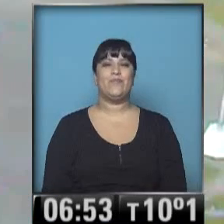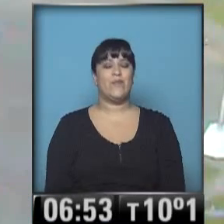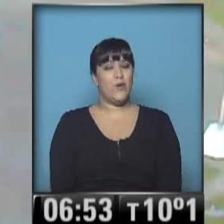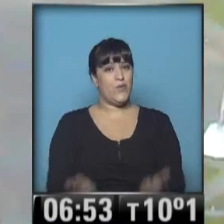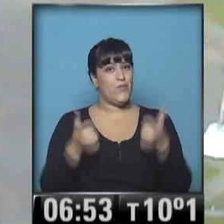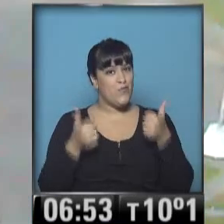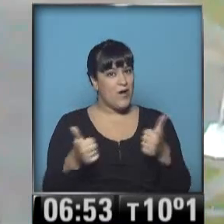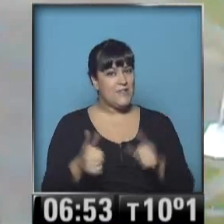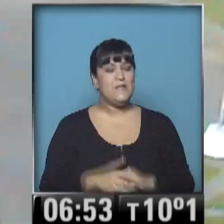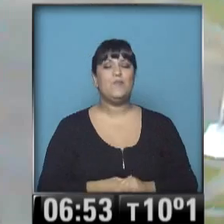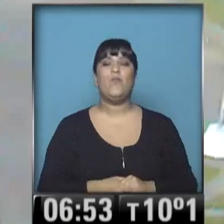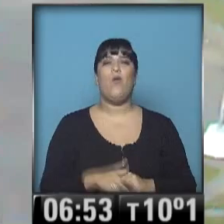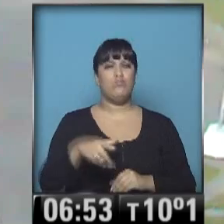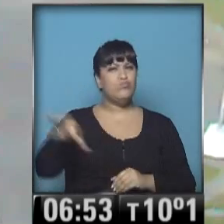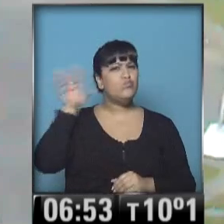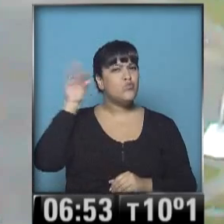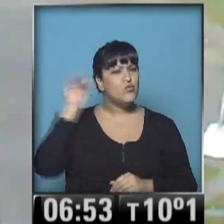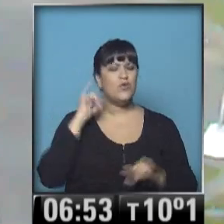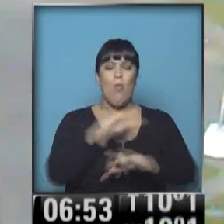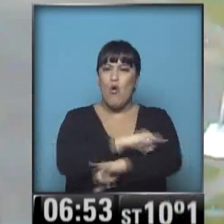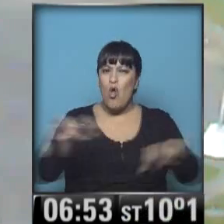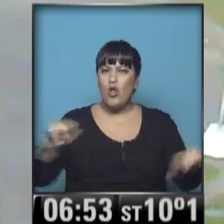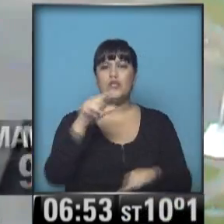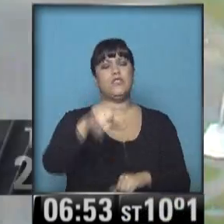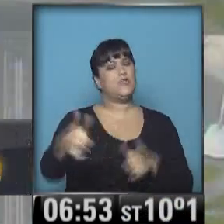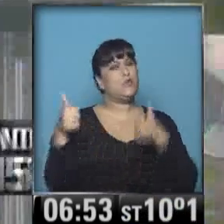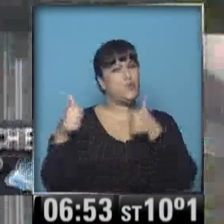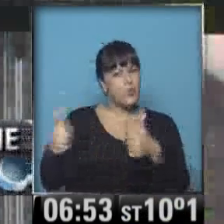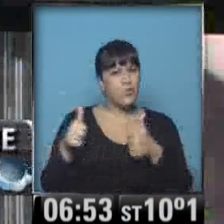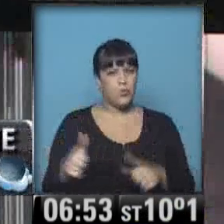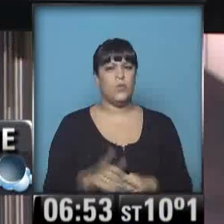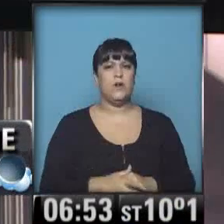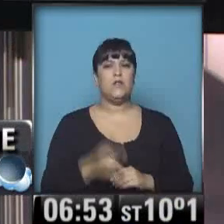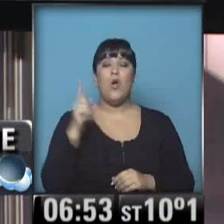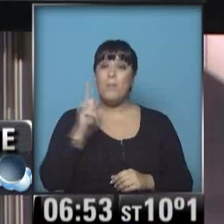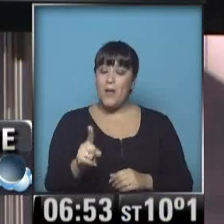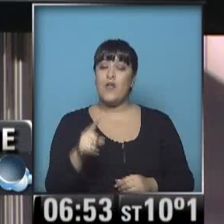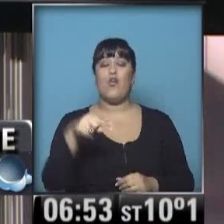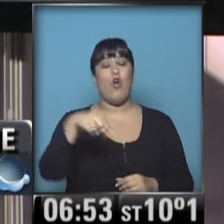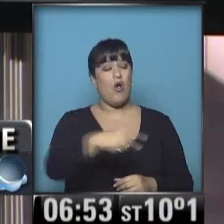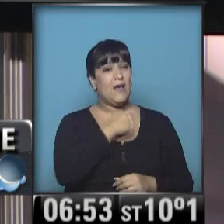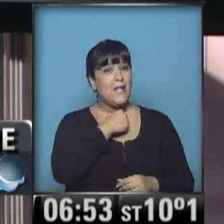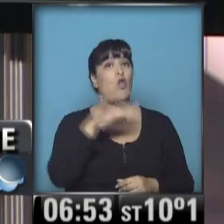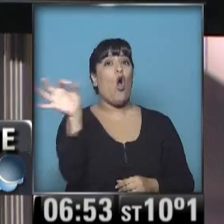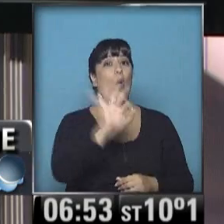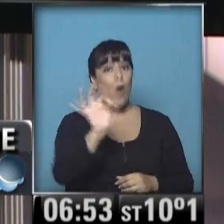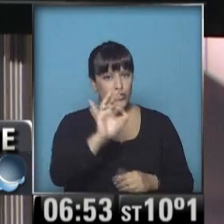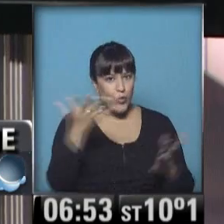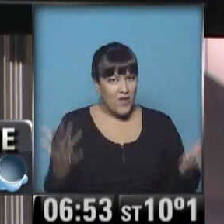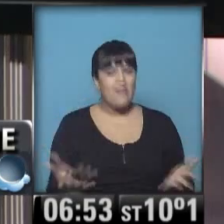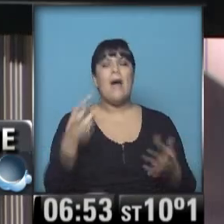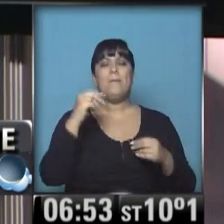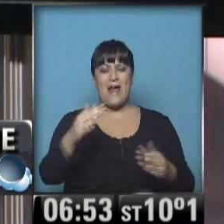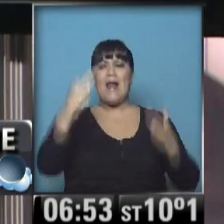Fantástico, ¿eh? Hemos escuchado las noticias sobresalientes y no voy a perderme la oportunidad de saludar a